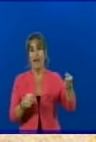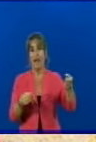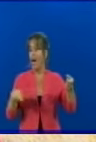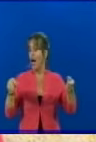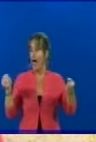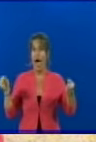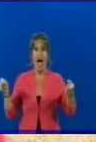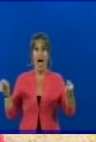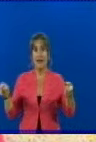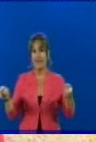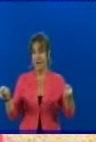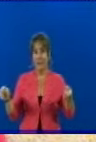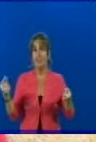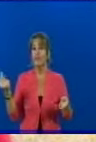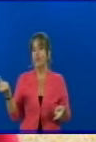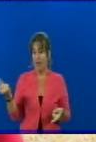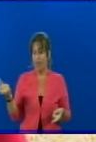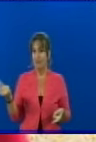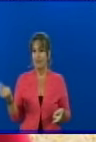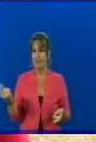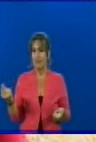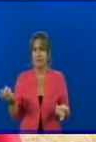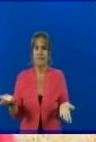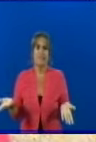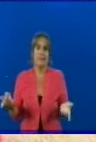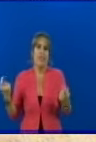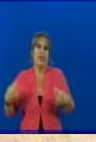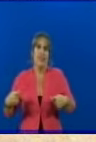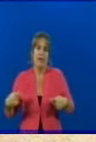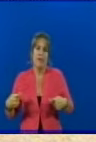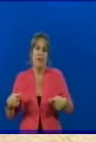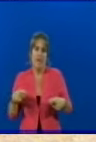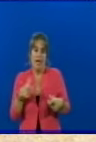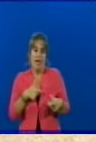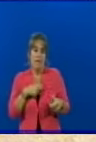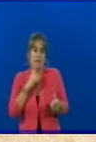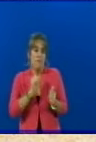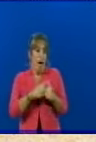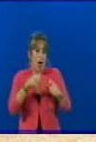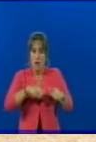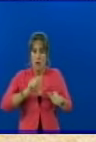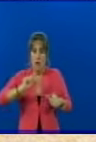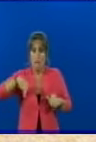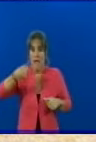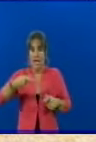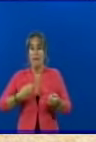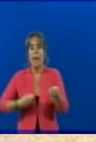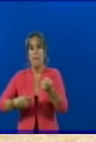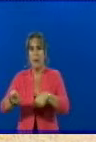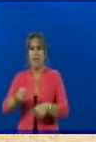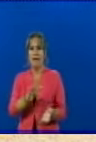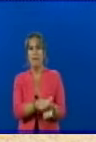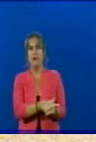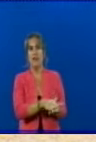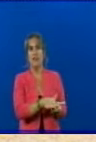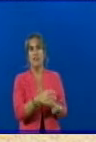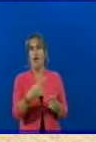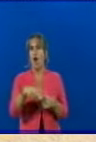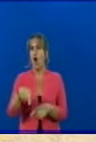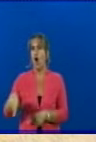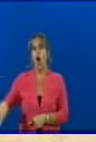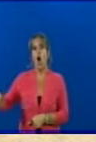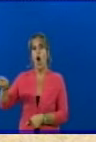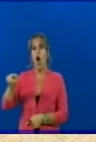harina, que es la materia prima que afecta, debería de reponerse ese pan. como nos queda uno pendiente, que en otros lugares de